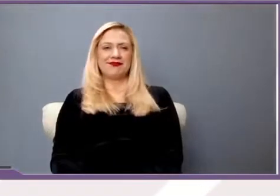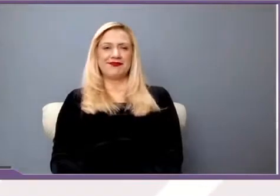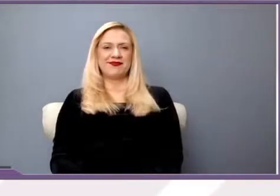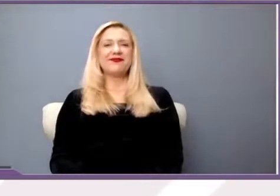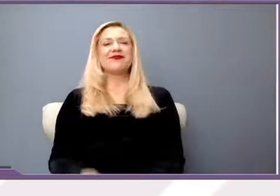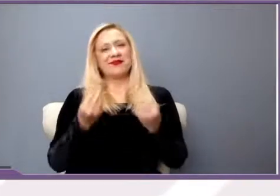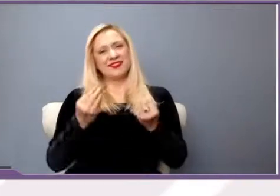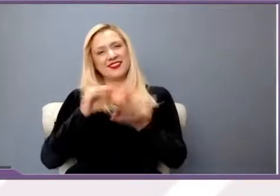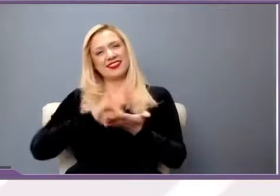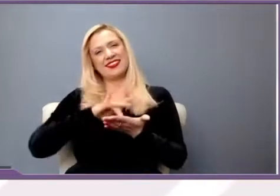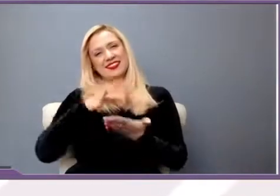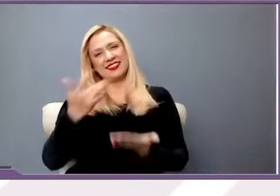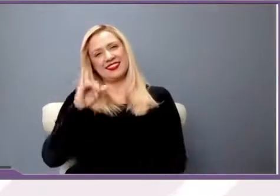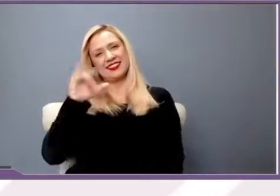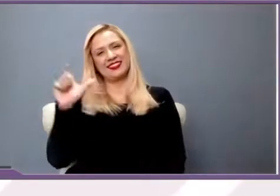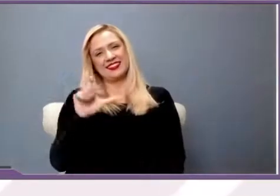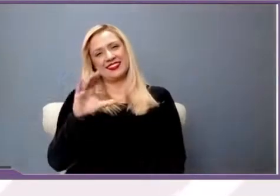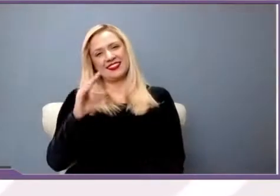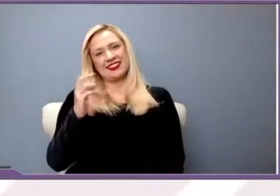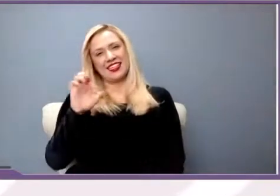Muchas gracias, Michelle. Ale.